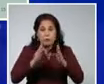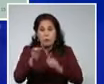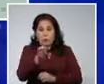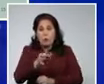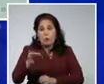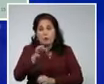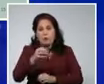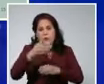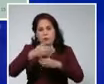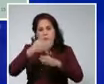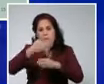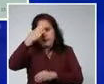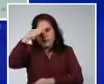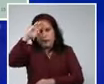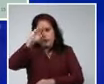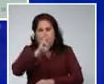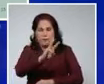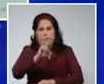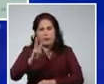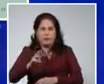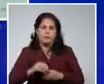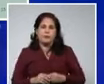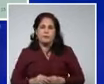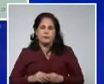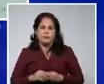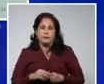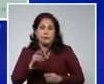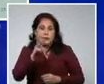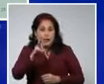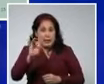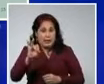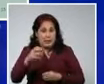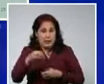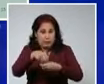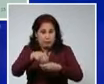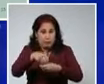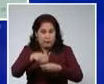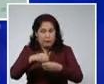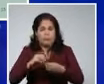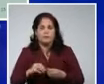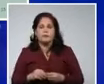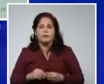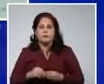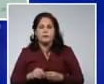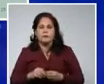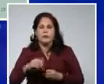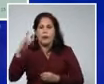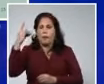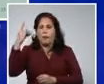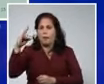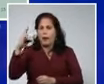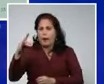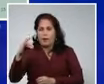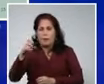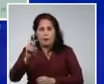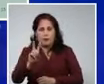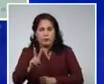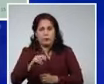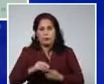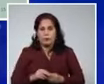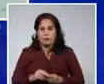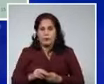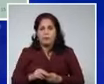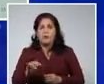Santiago, 33 de los 37 autóctonos. Palma Soriano 2, igual